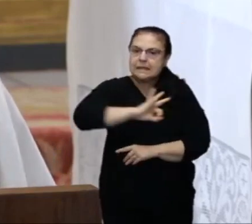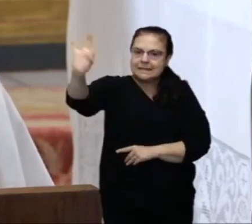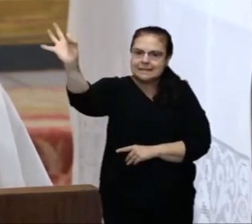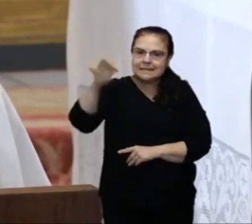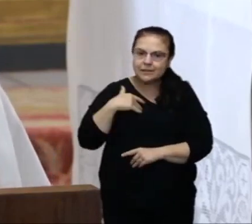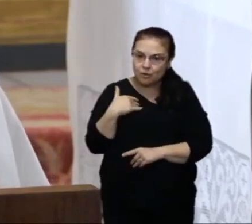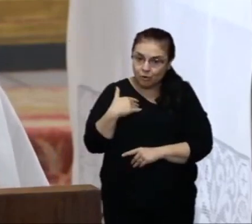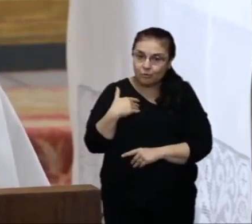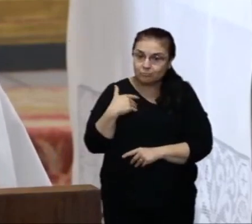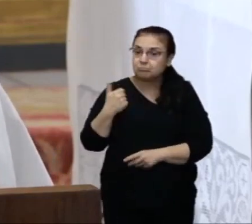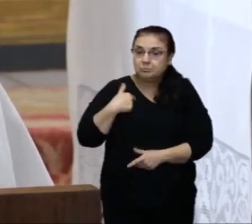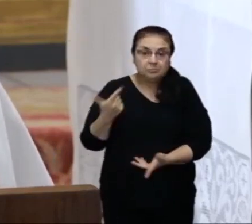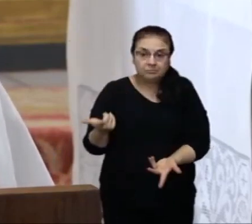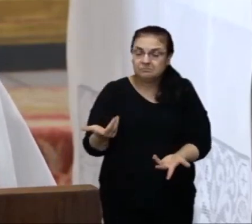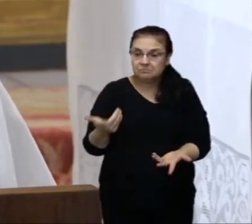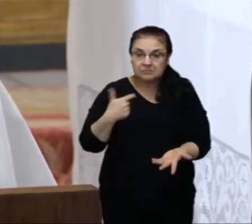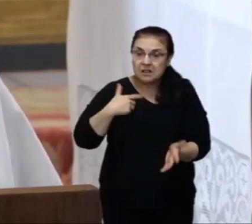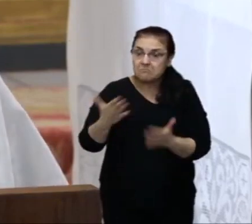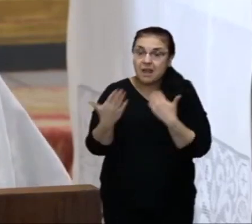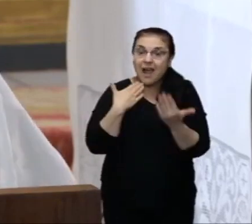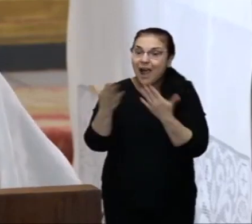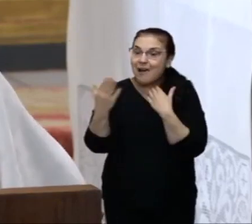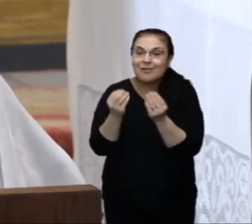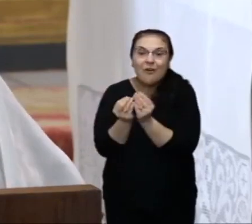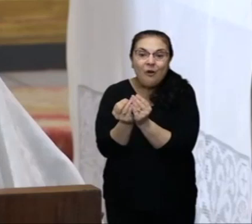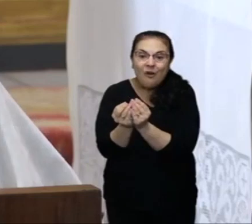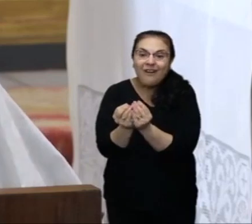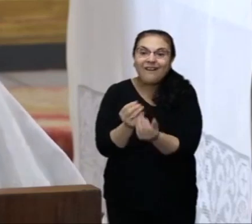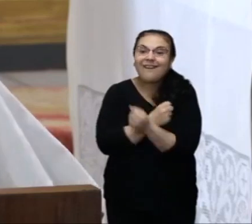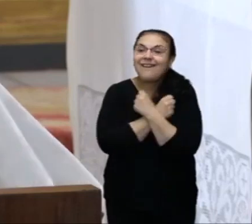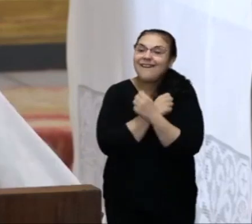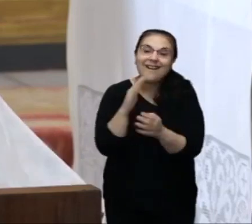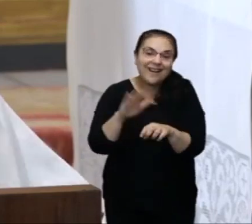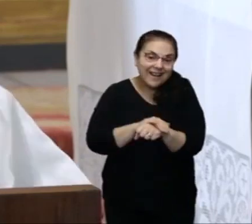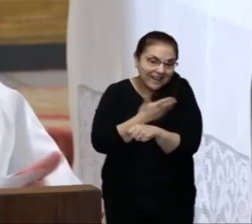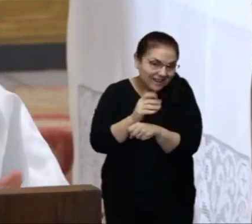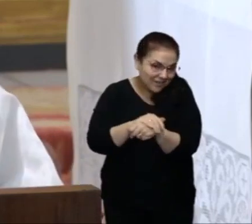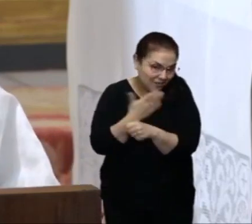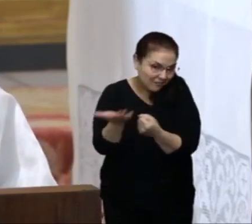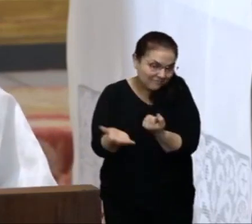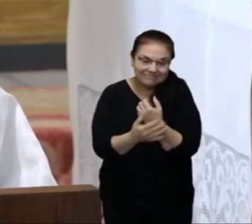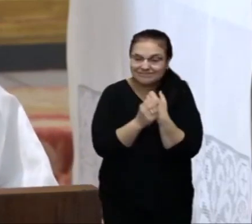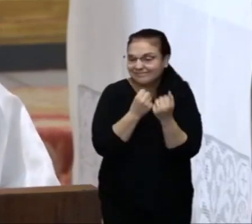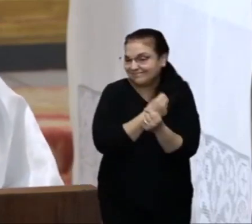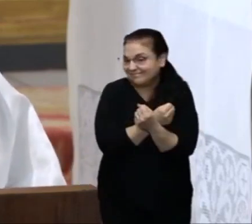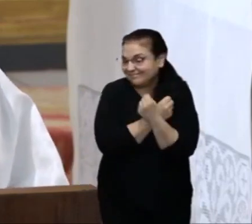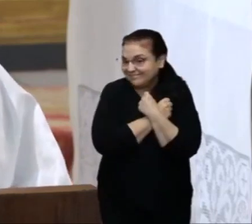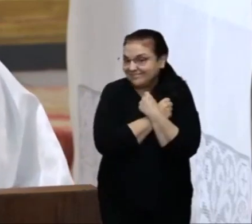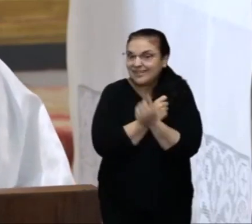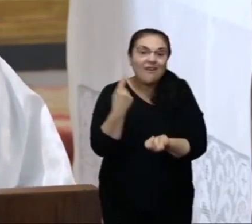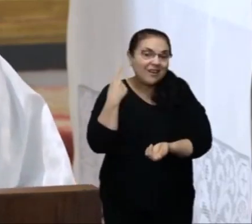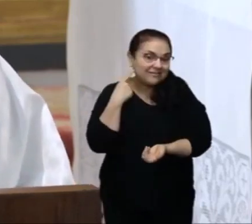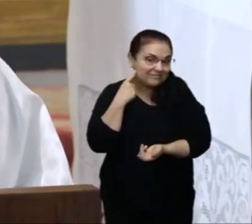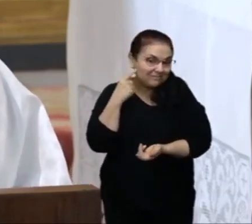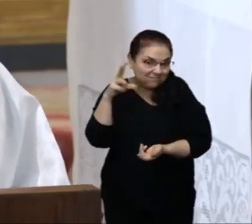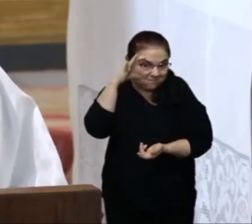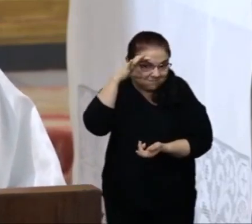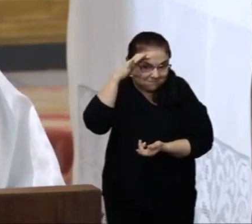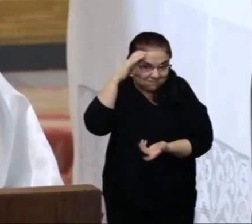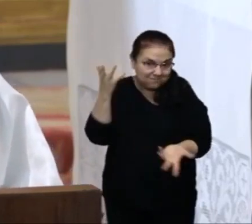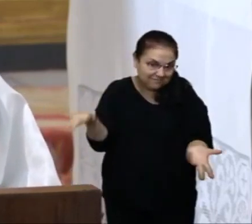trata como lo que somos, con mucho cariño. Y alguno cuando oye y escucha